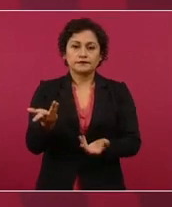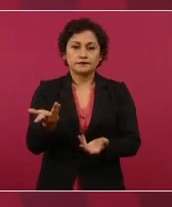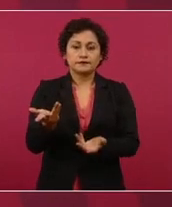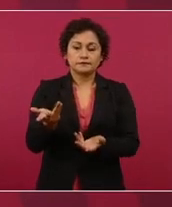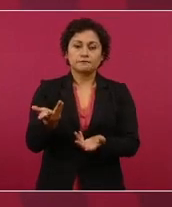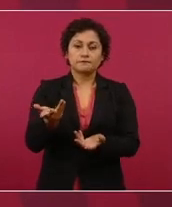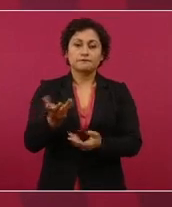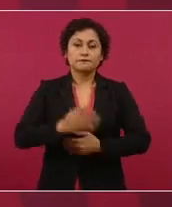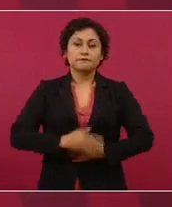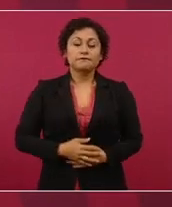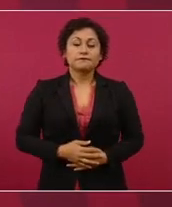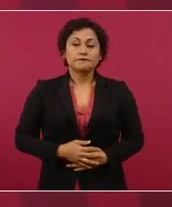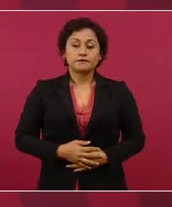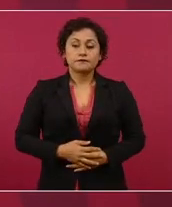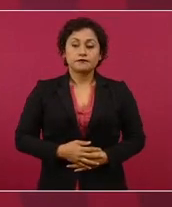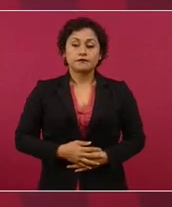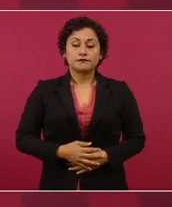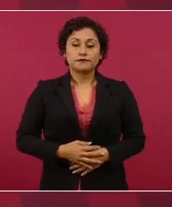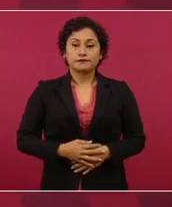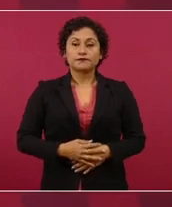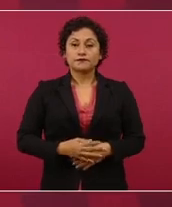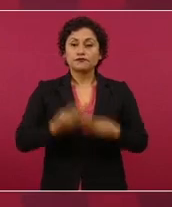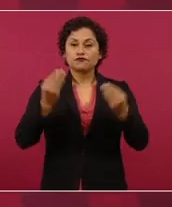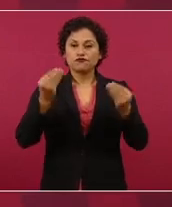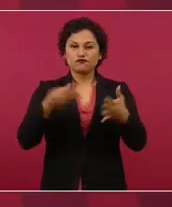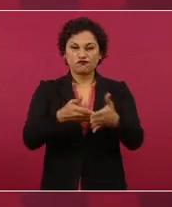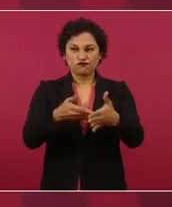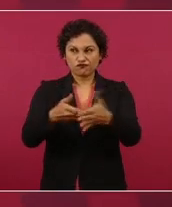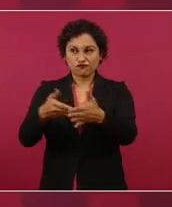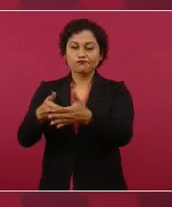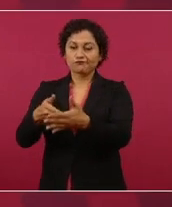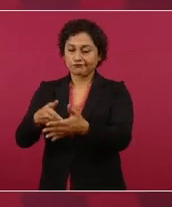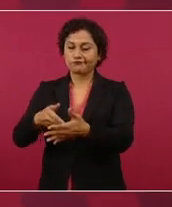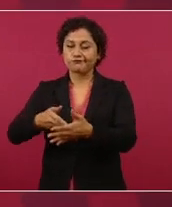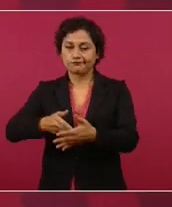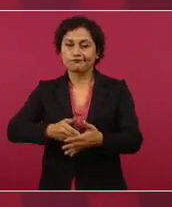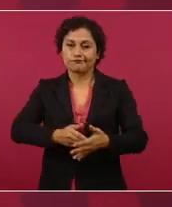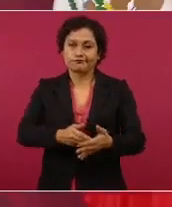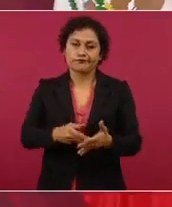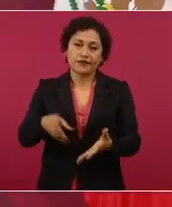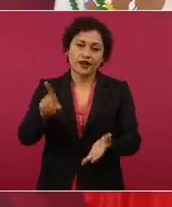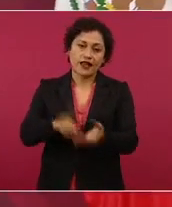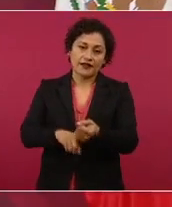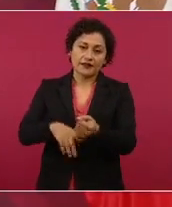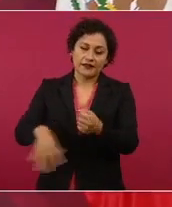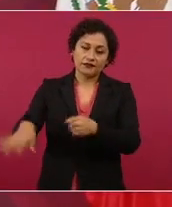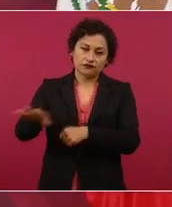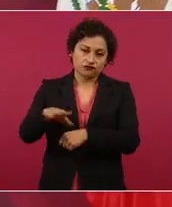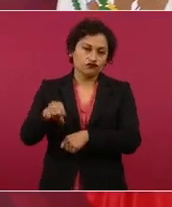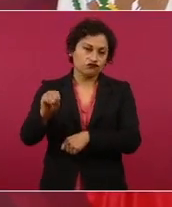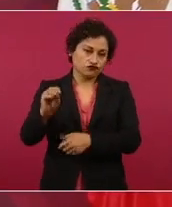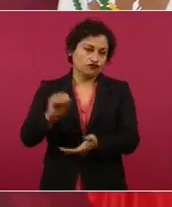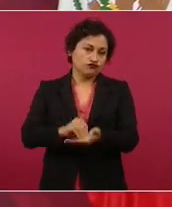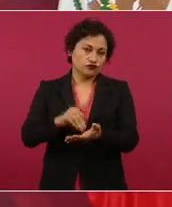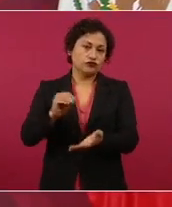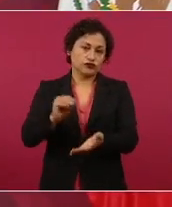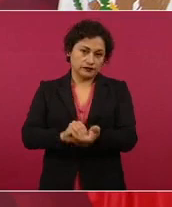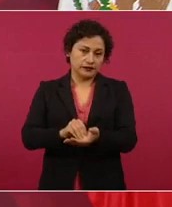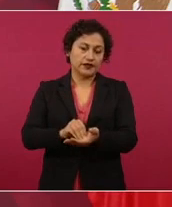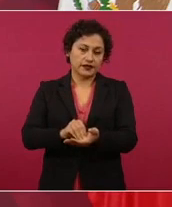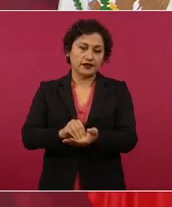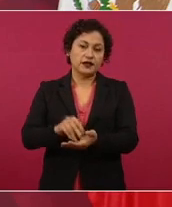hay muchas resistencias, ¿no?, al interior todavía del Poder